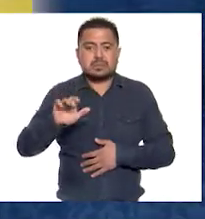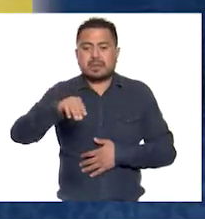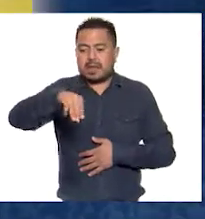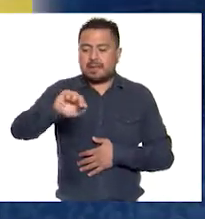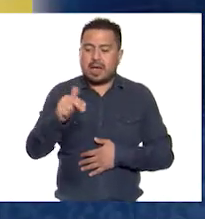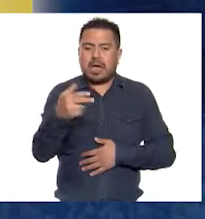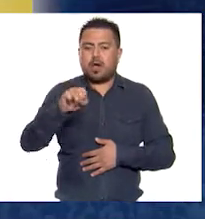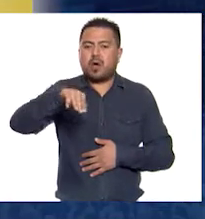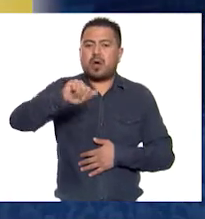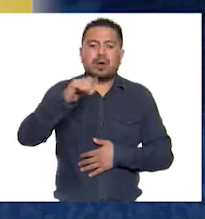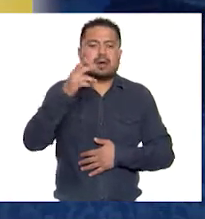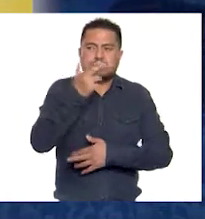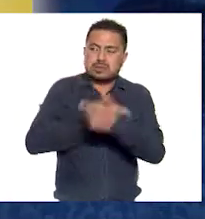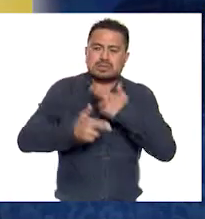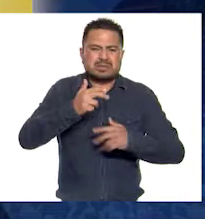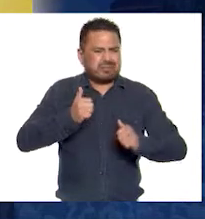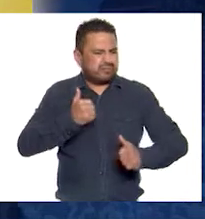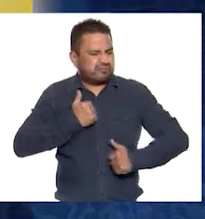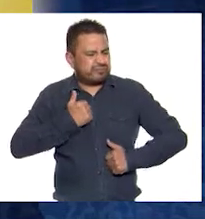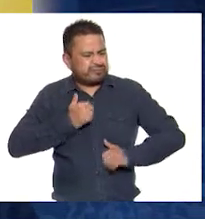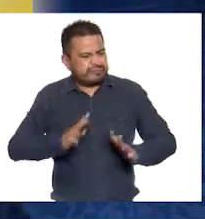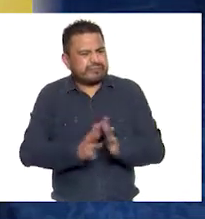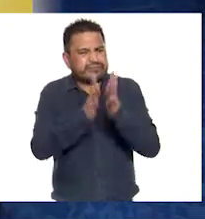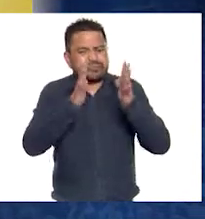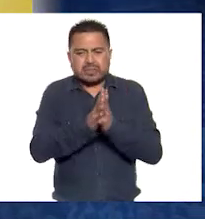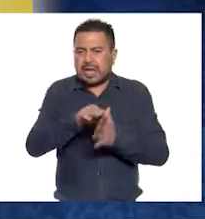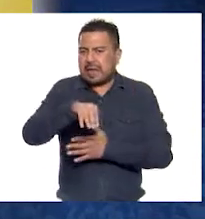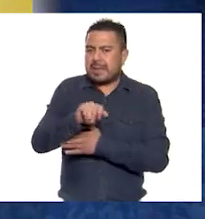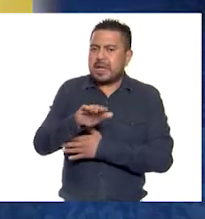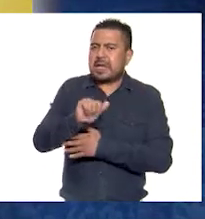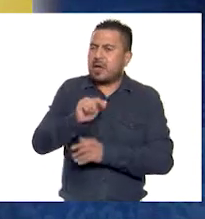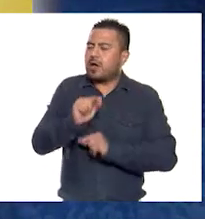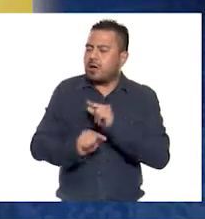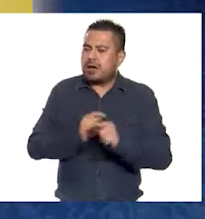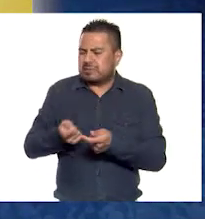Mahoma regresa al mando de un ejército a la Meca. Poco